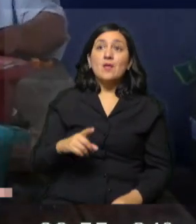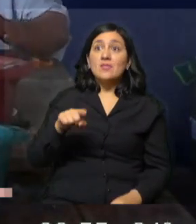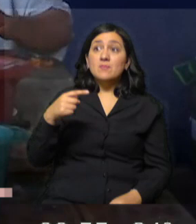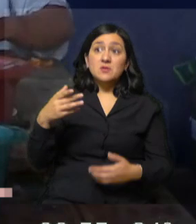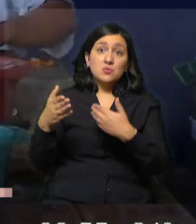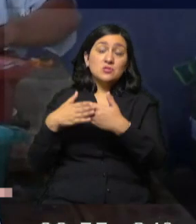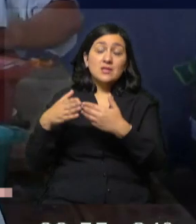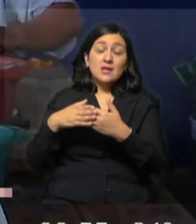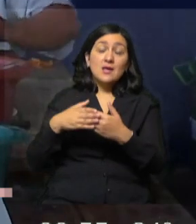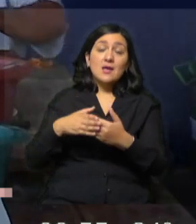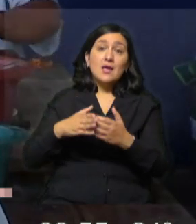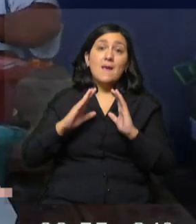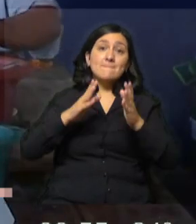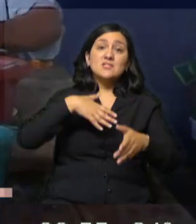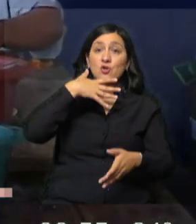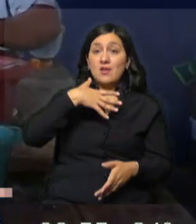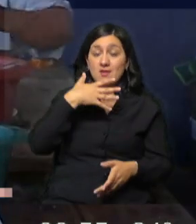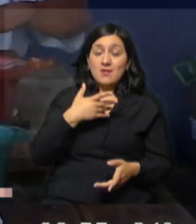pero mañana justamente tenemos una actividad